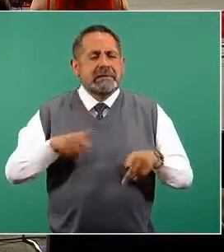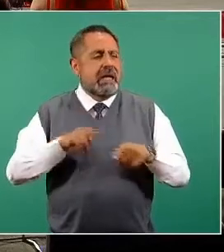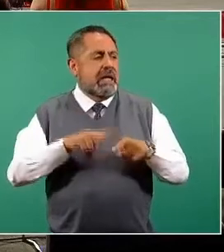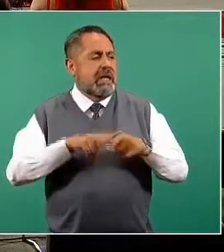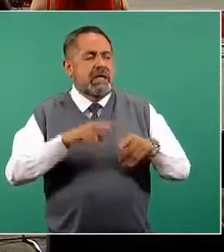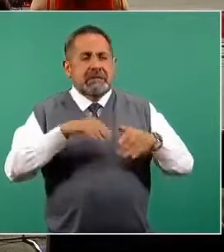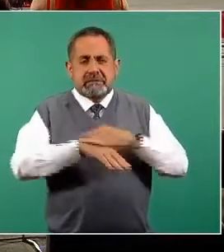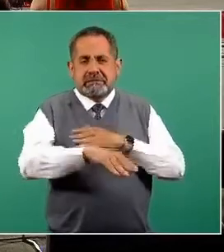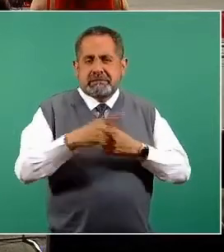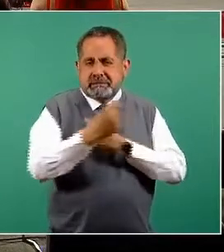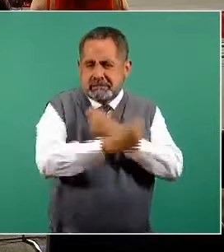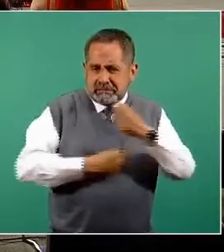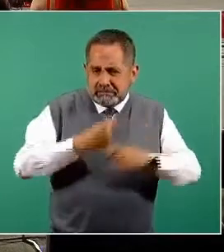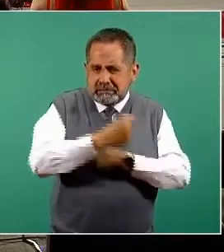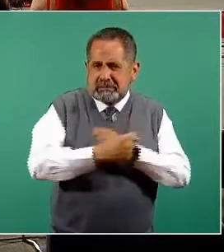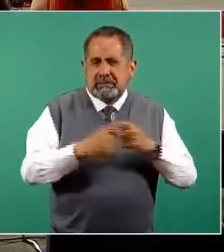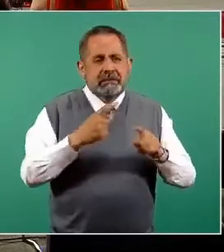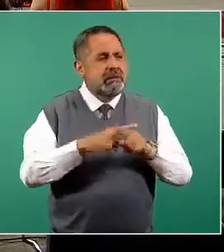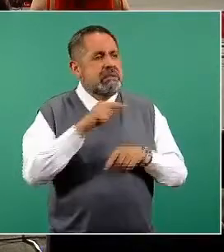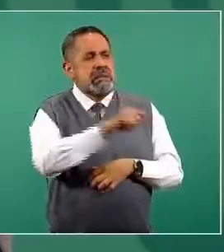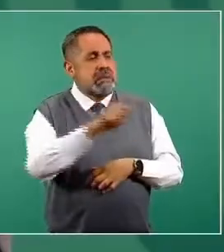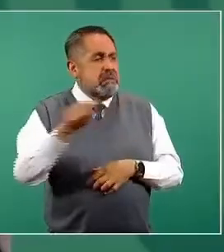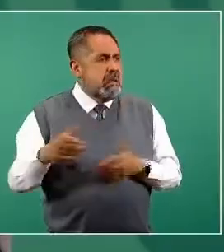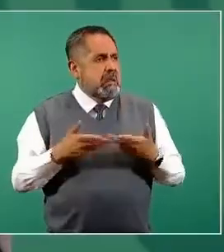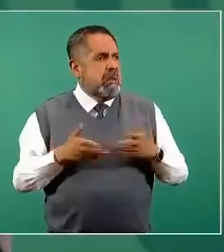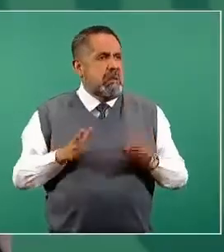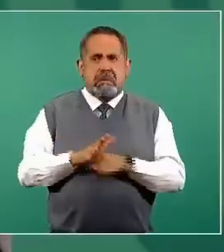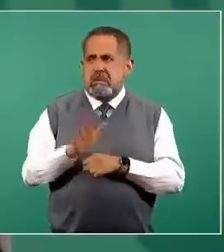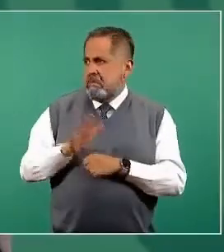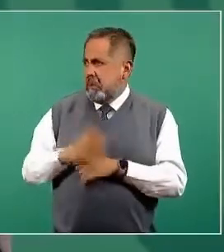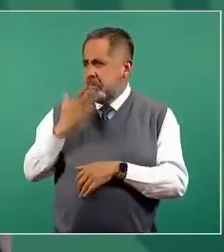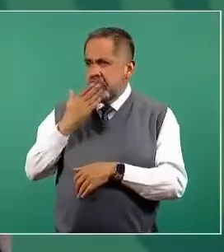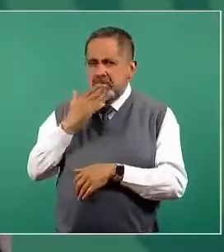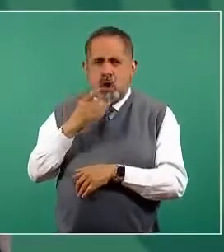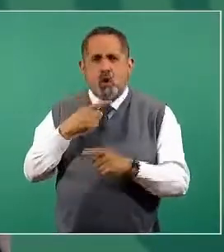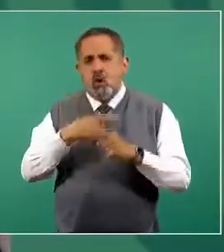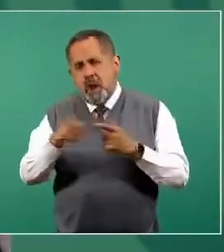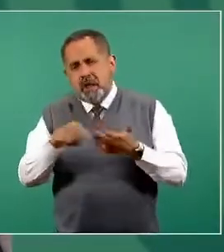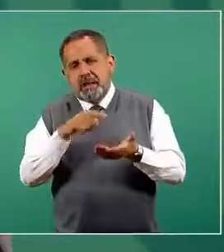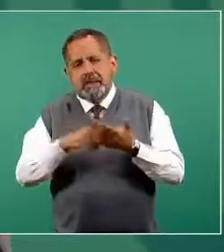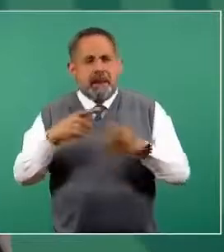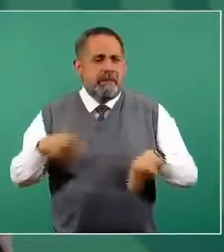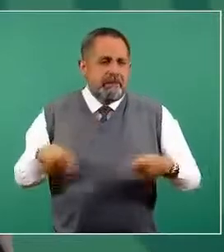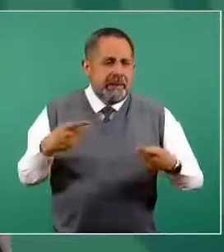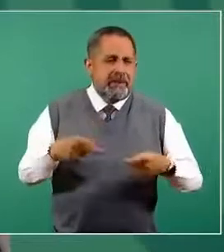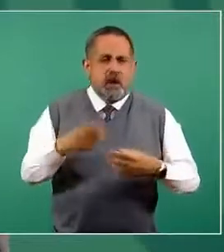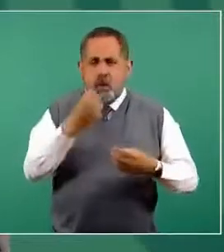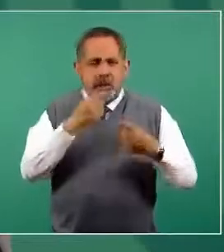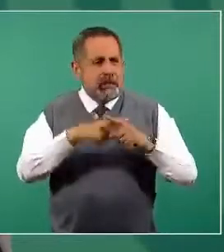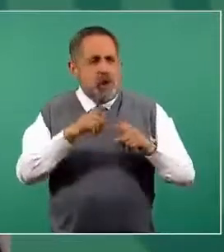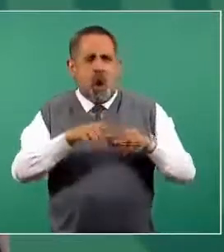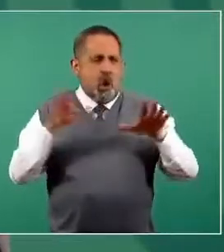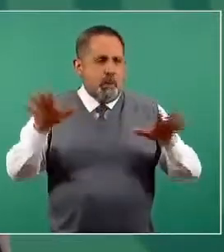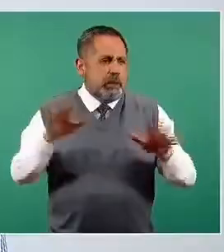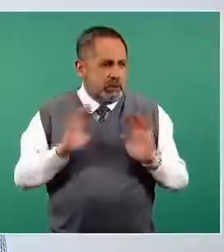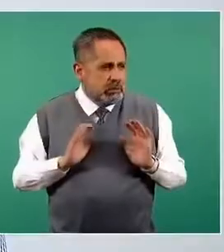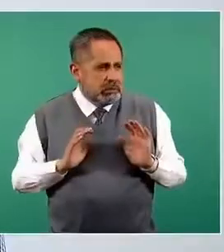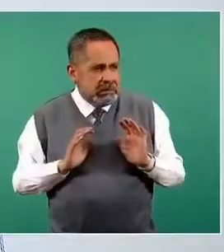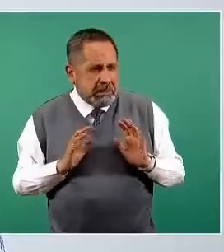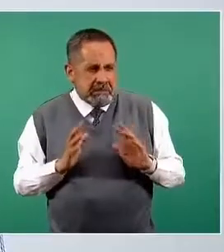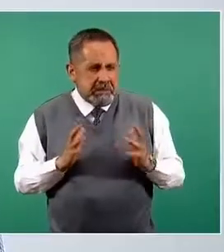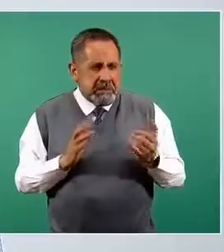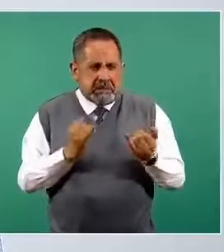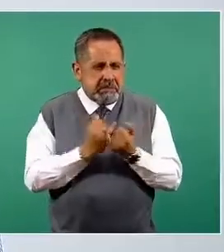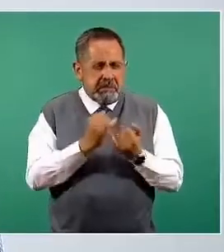de riesgo, en tiendas en donde se venden los productos alimenticios, en obviamente aeropuertos, es decir, todo